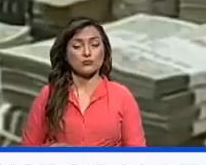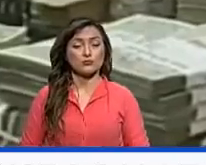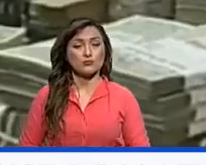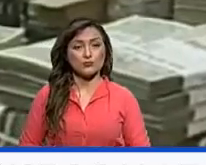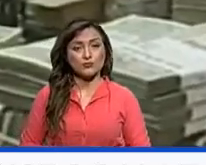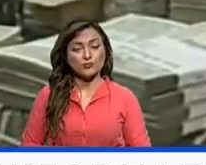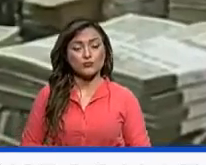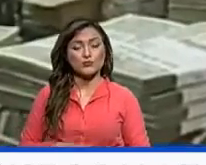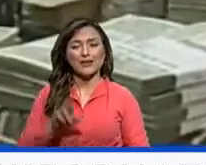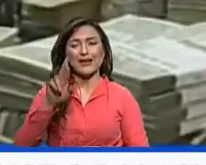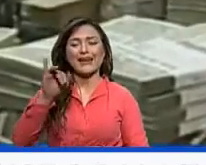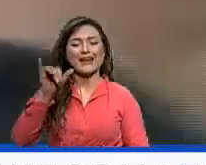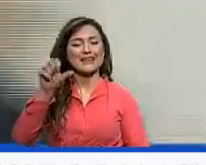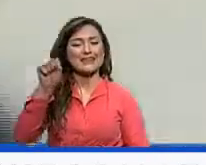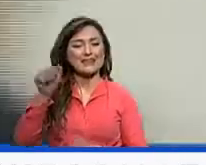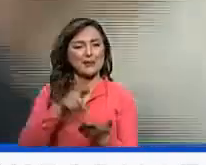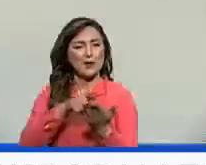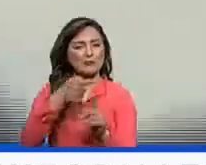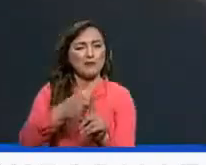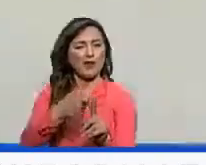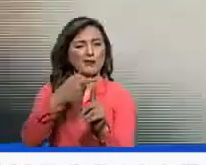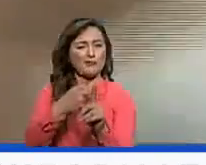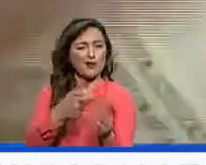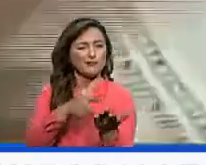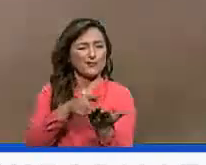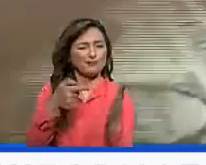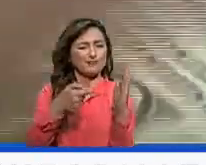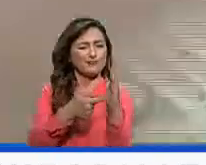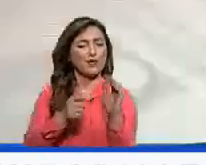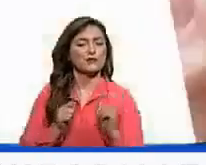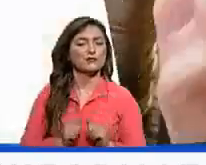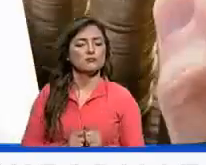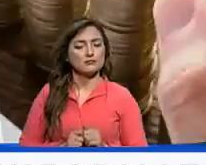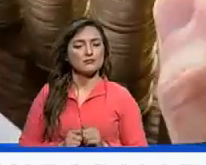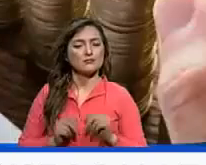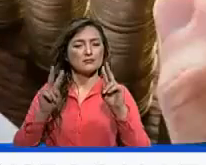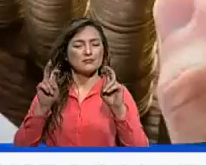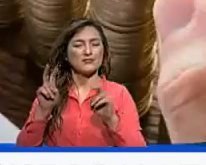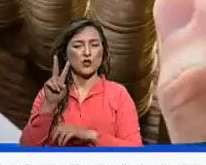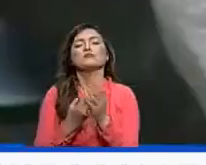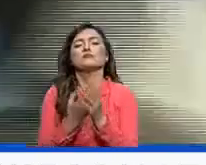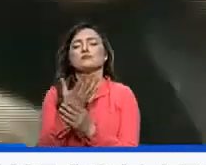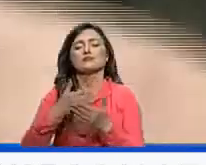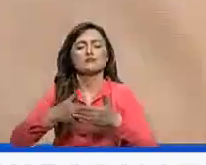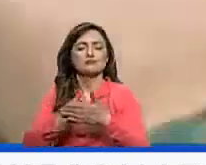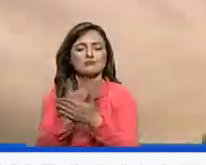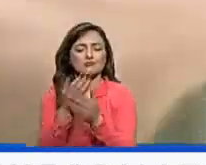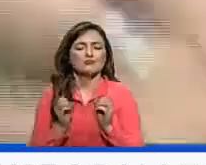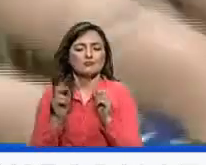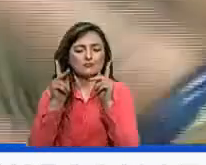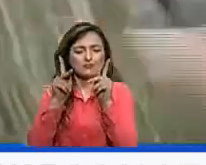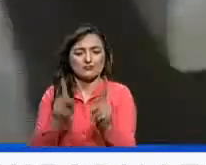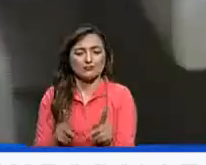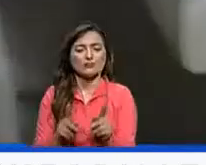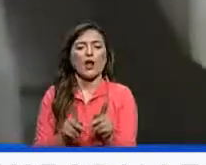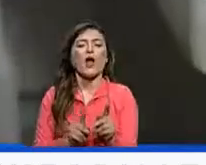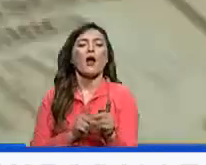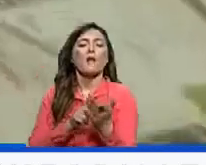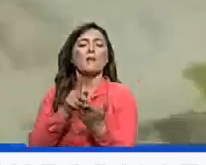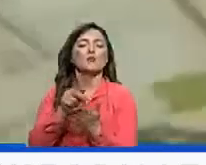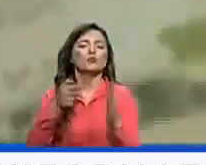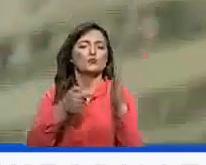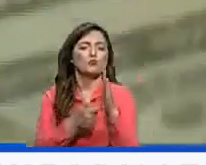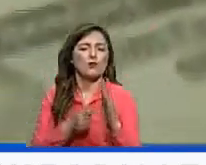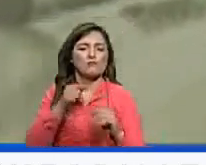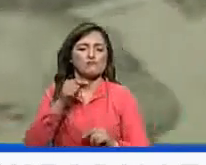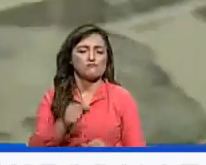estimen en el nuevo acuerdo que se define hoy. Aunque consideran que la propuesta necesita modificaciones en el ámbito tributario, la